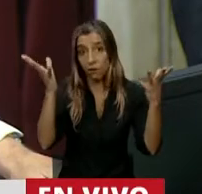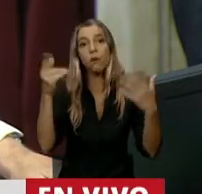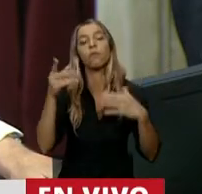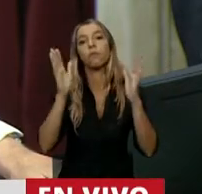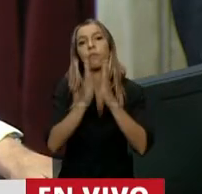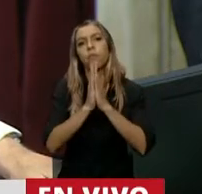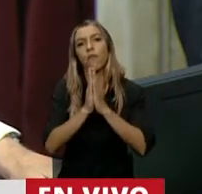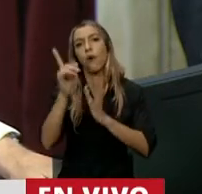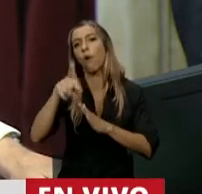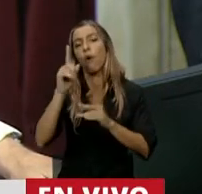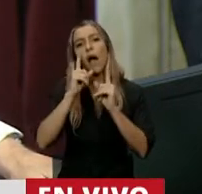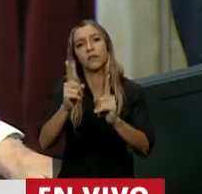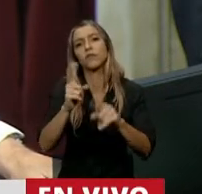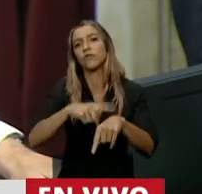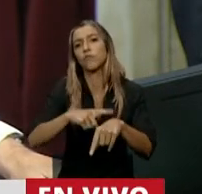de un enorme tiempo.